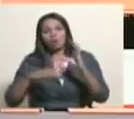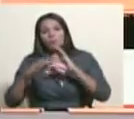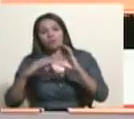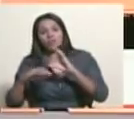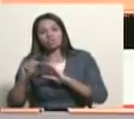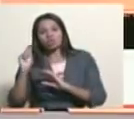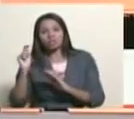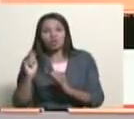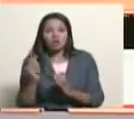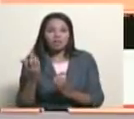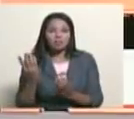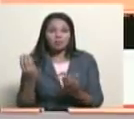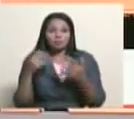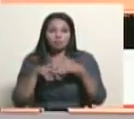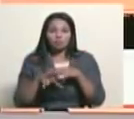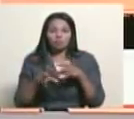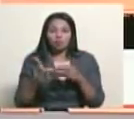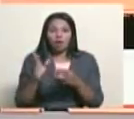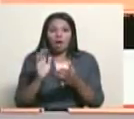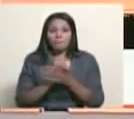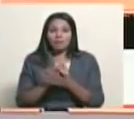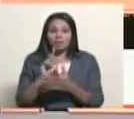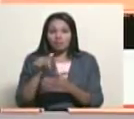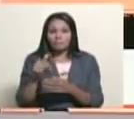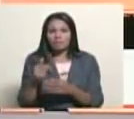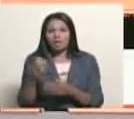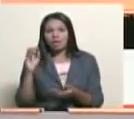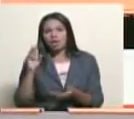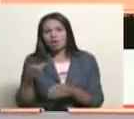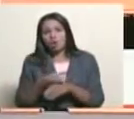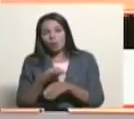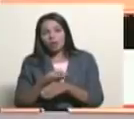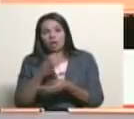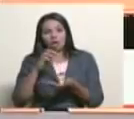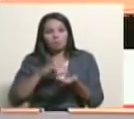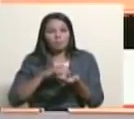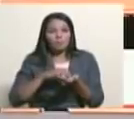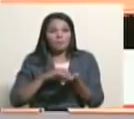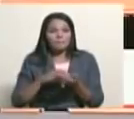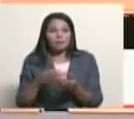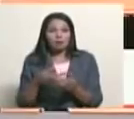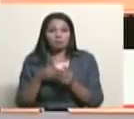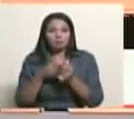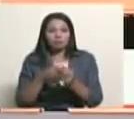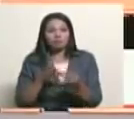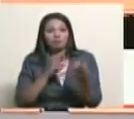donde está integrada por el compañero Héctor Rodríguez, gobernador, miembro de esta dirección nacional,